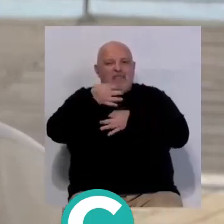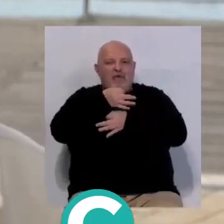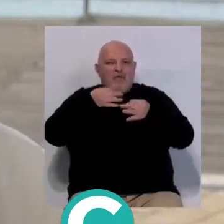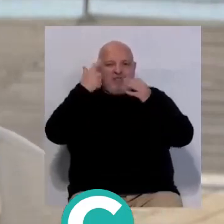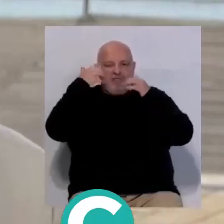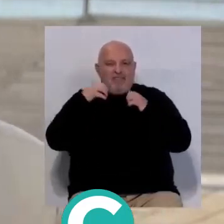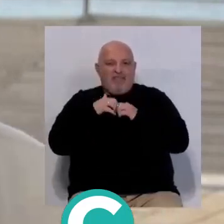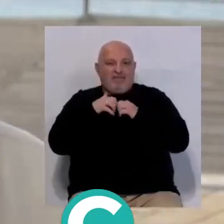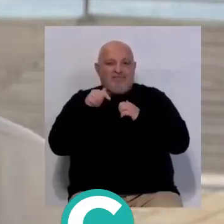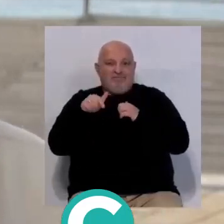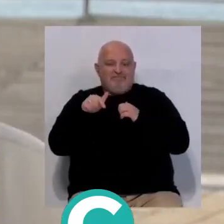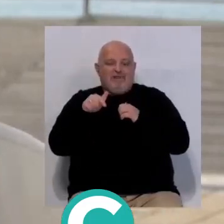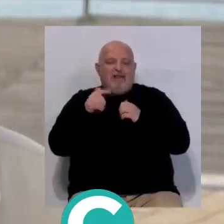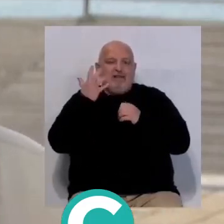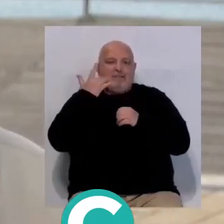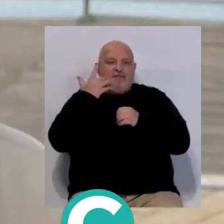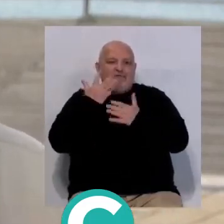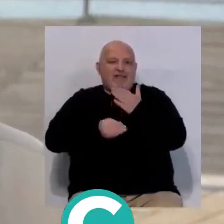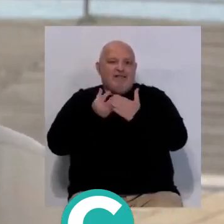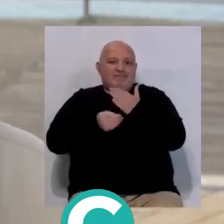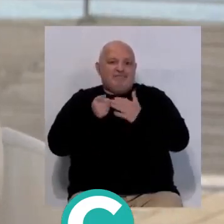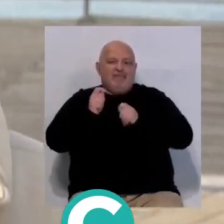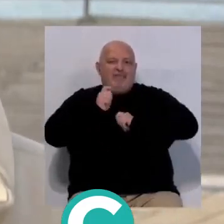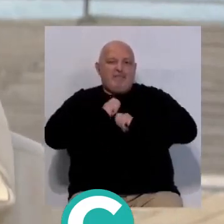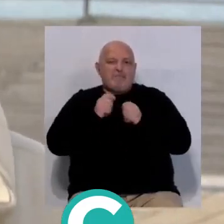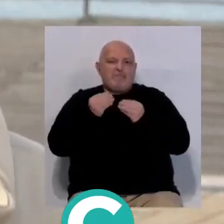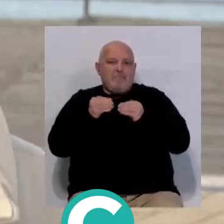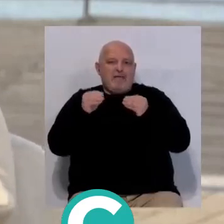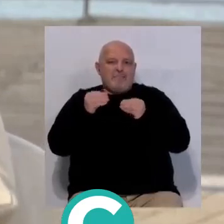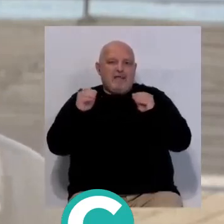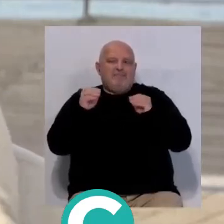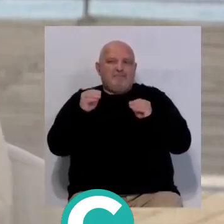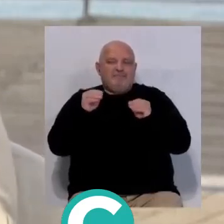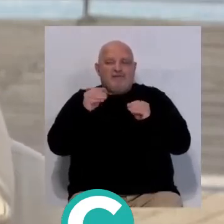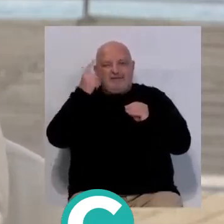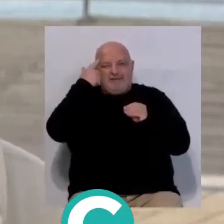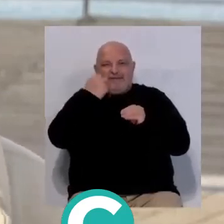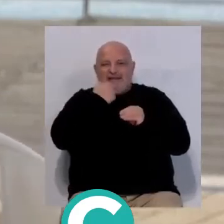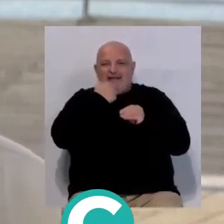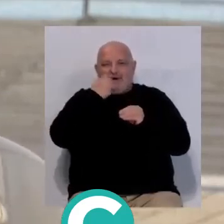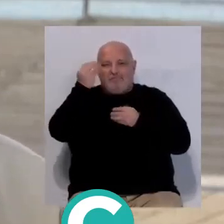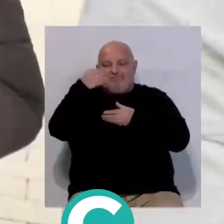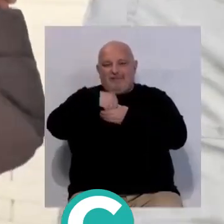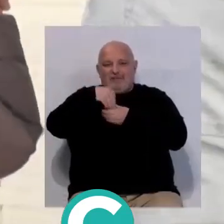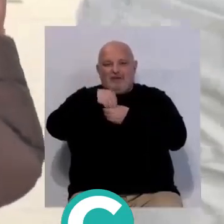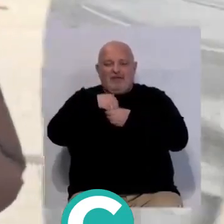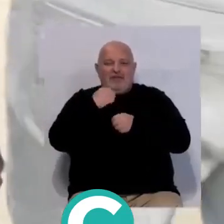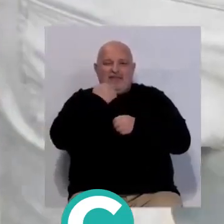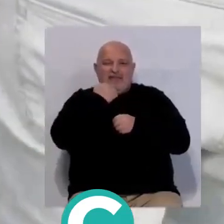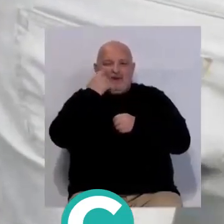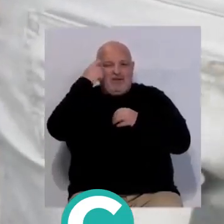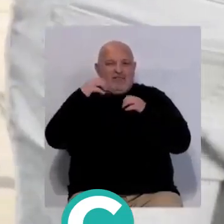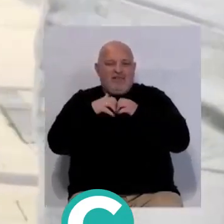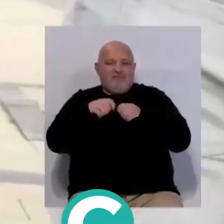cerebro, pues le falla esa limpieza de células y a raíz de eso se le va acumulando hierro en el cerebro. Y eso es lo que hace que se vayan degenerando poco a